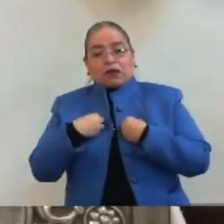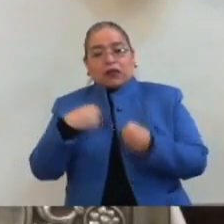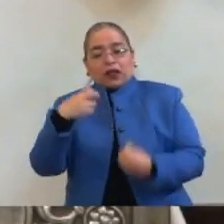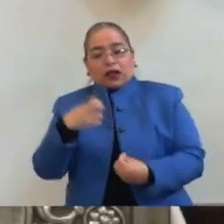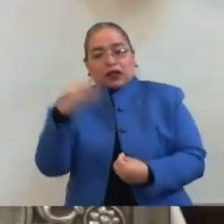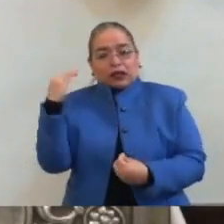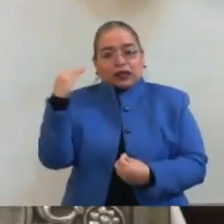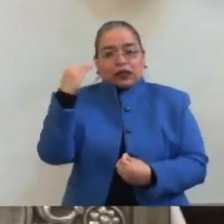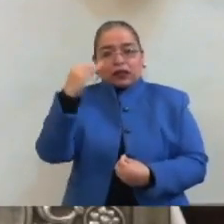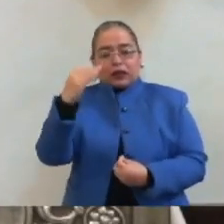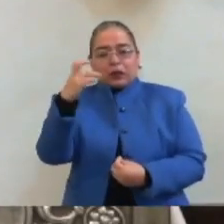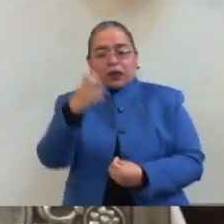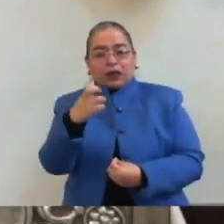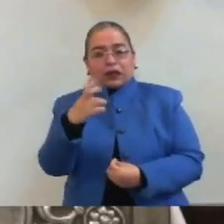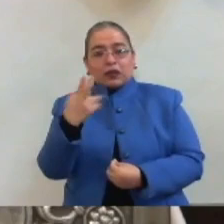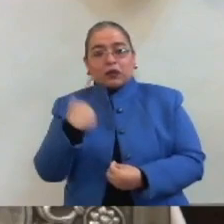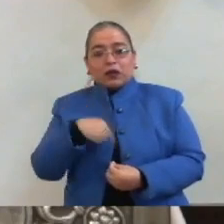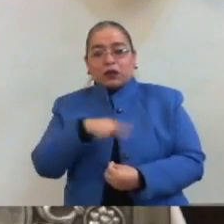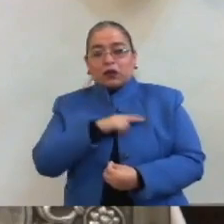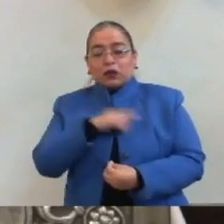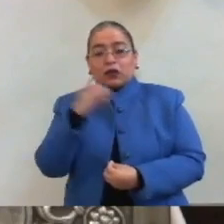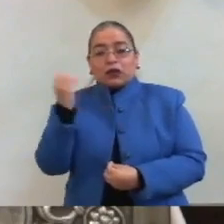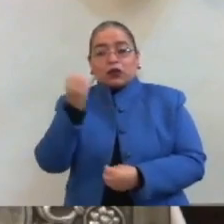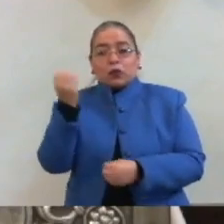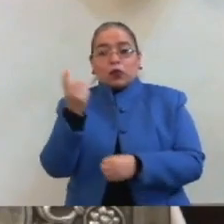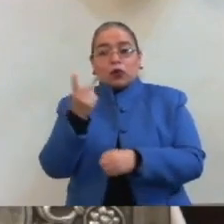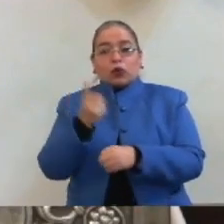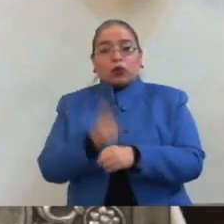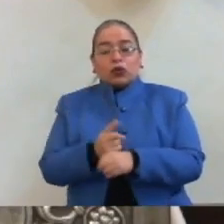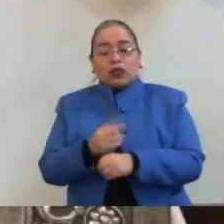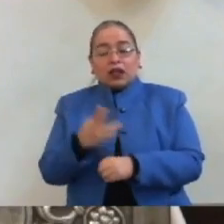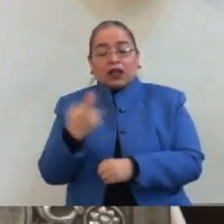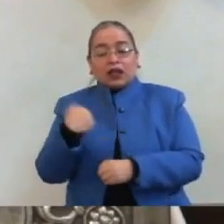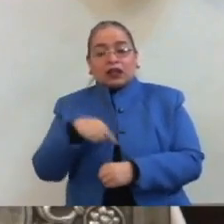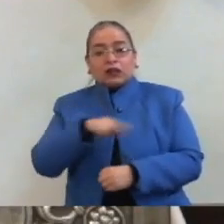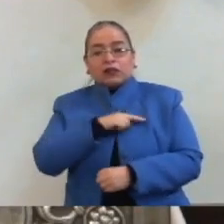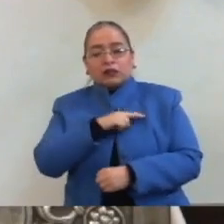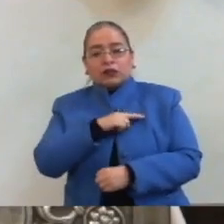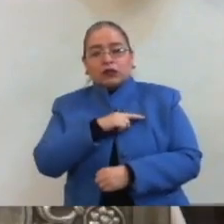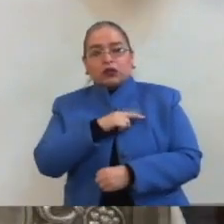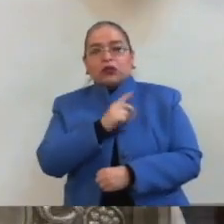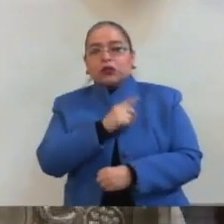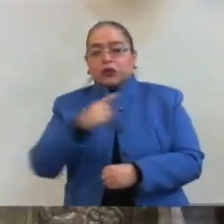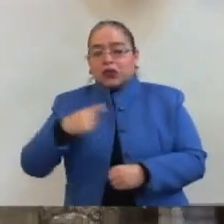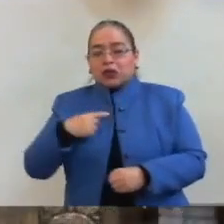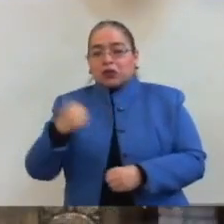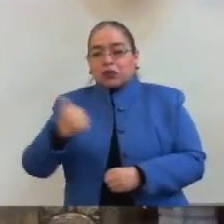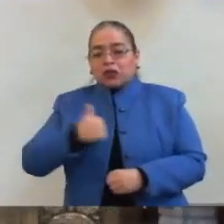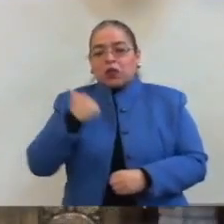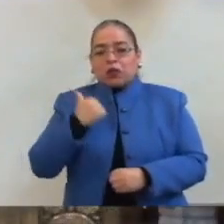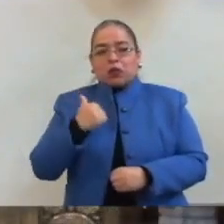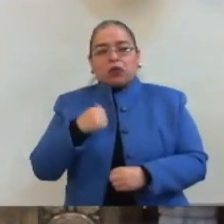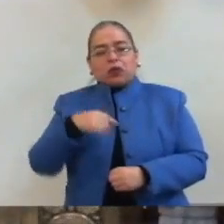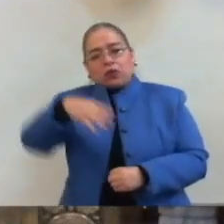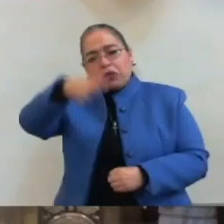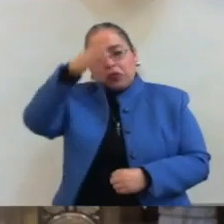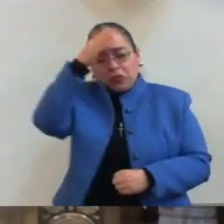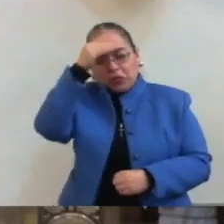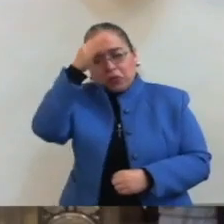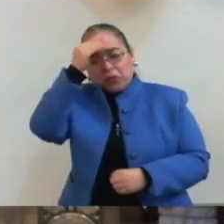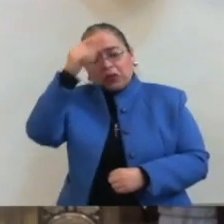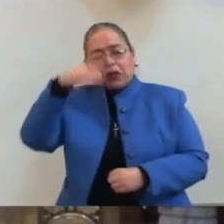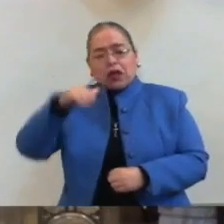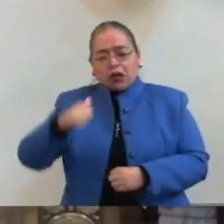una oportunidad que no hay que dejarla pasar que hay que